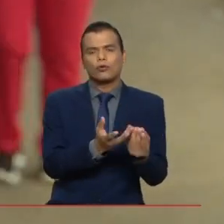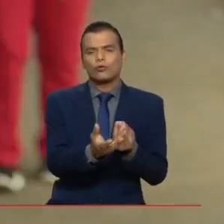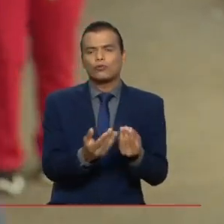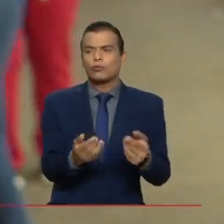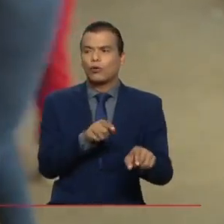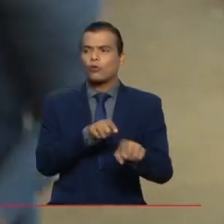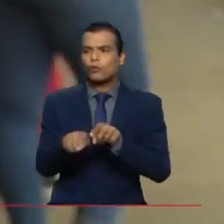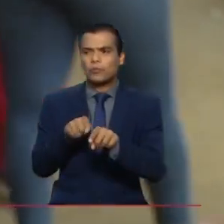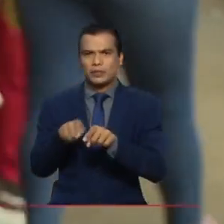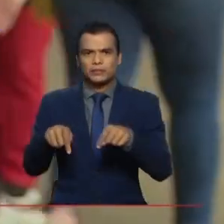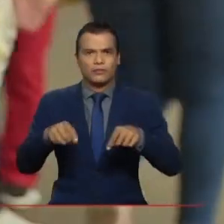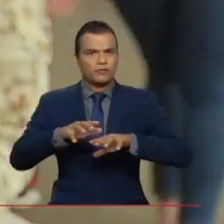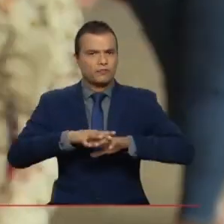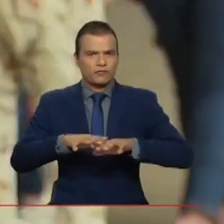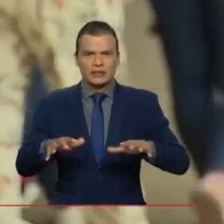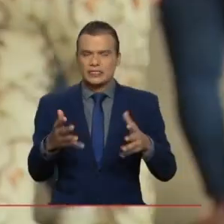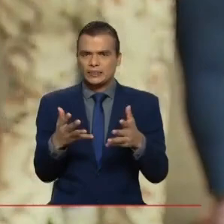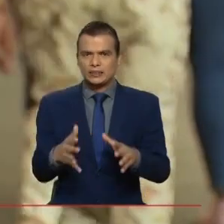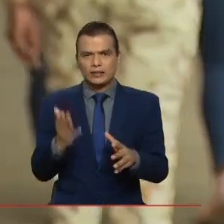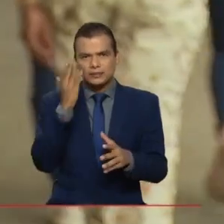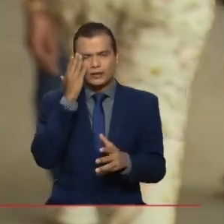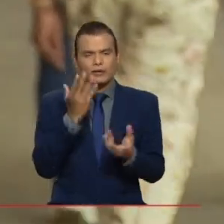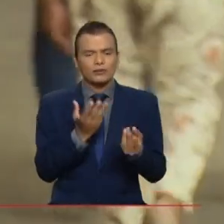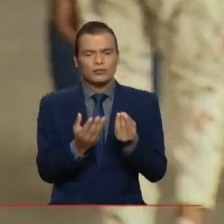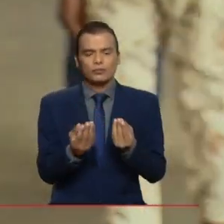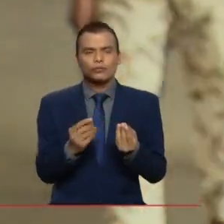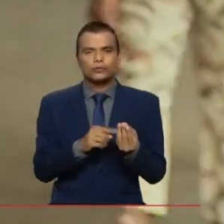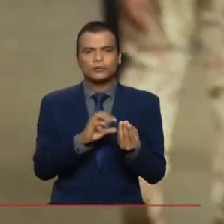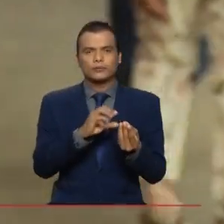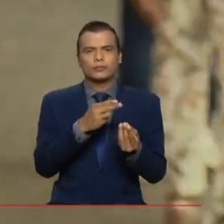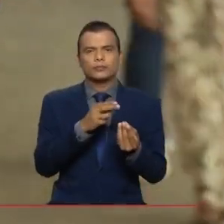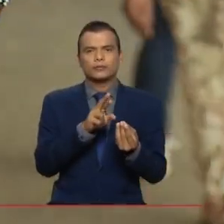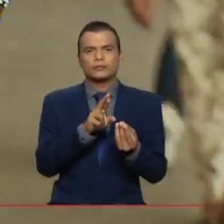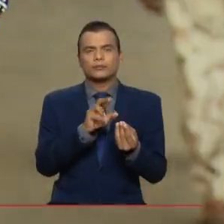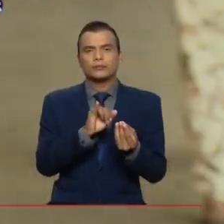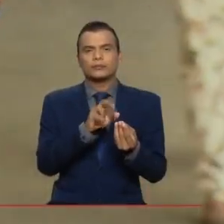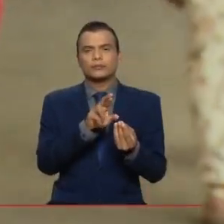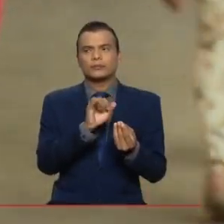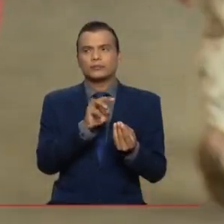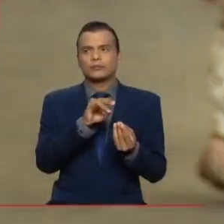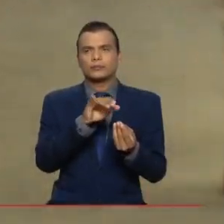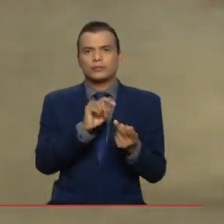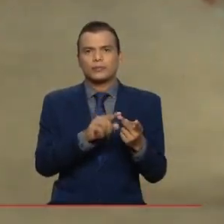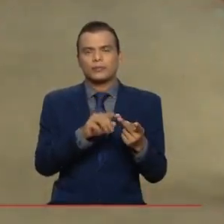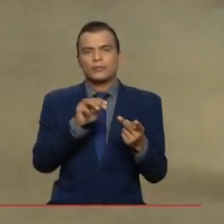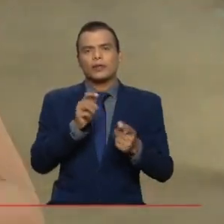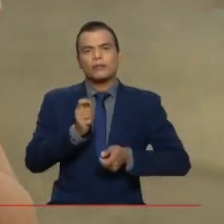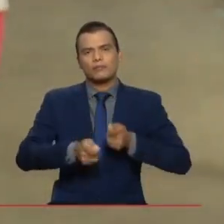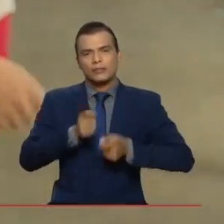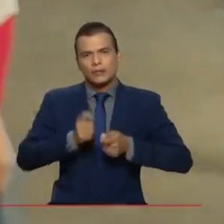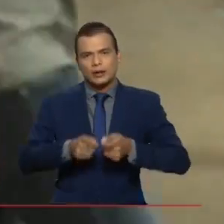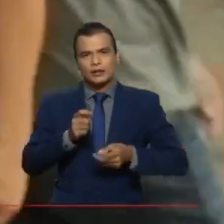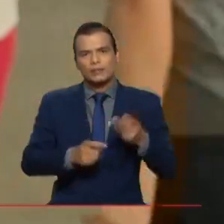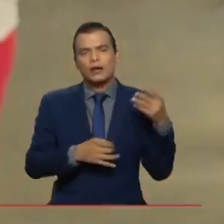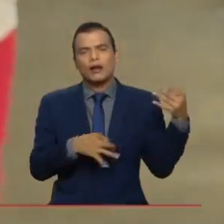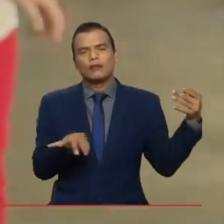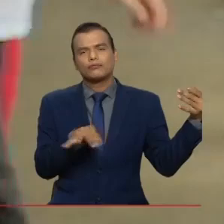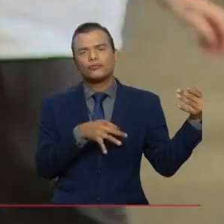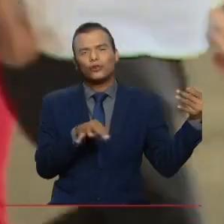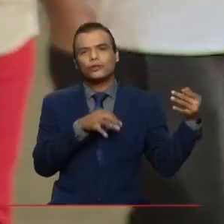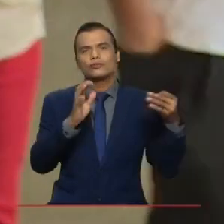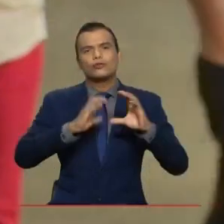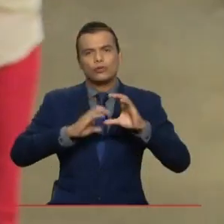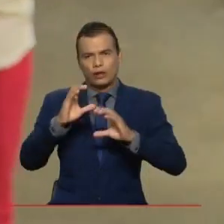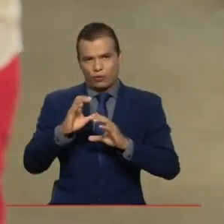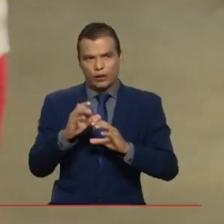agrupaciones clasificadas en las modalidades de chirimía, marimba, violín caucano y libre se enfrentarán para ganar